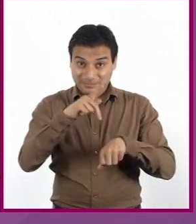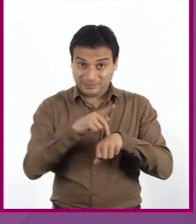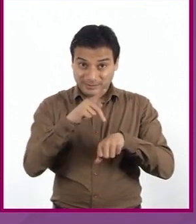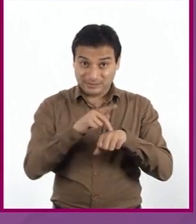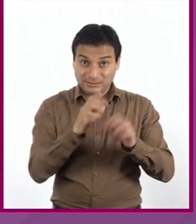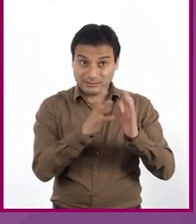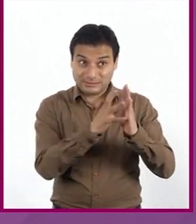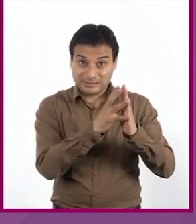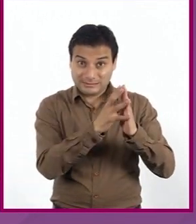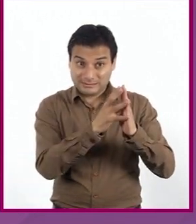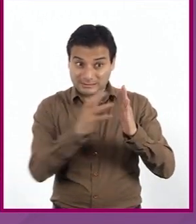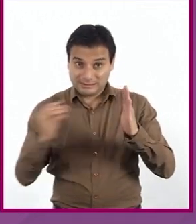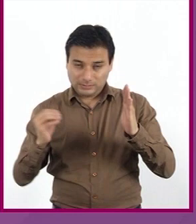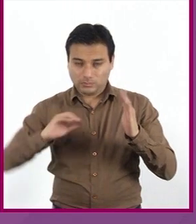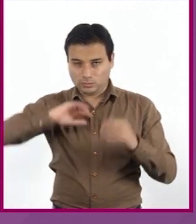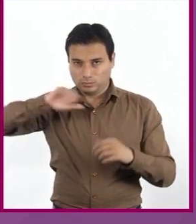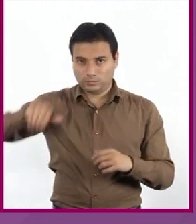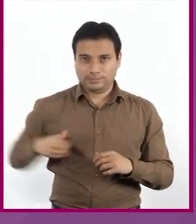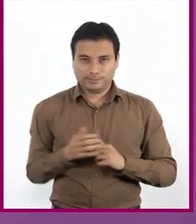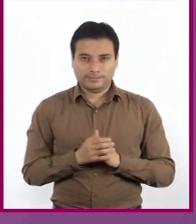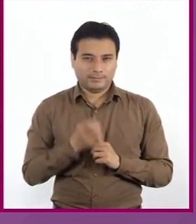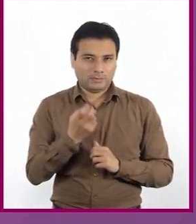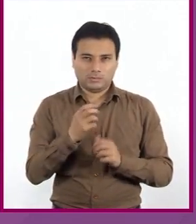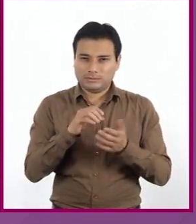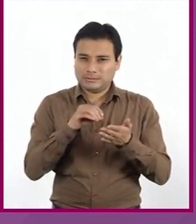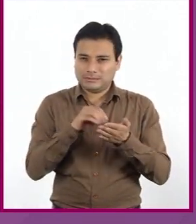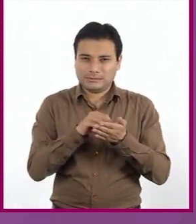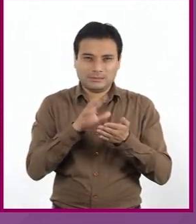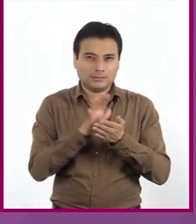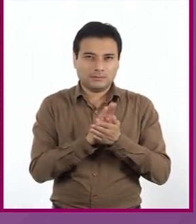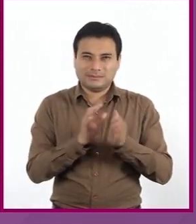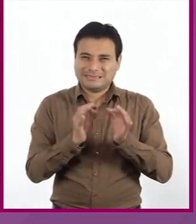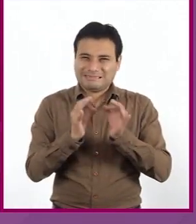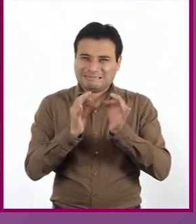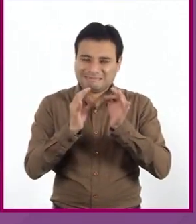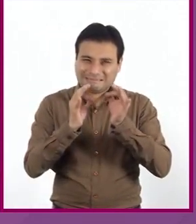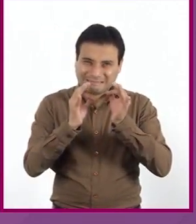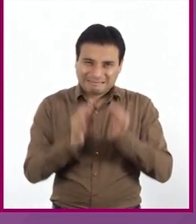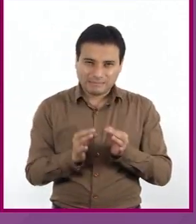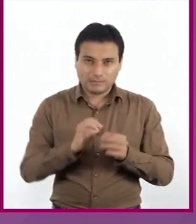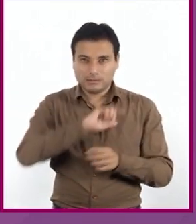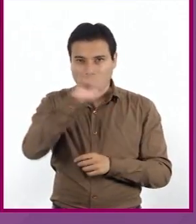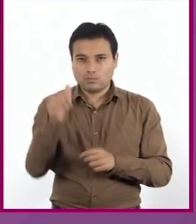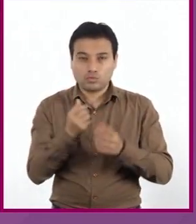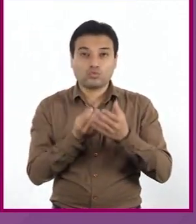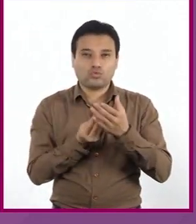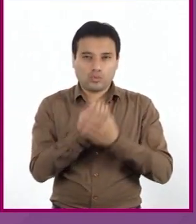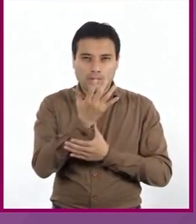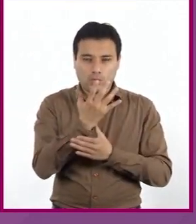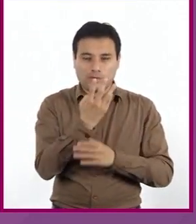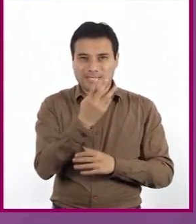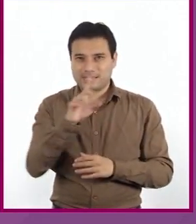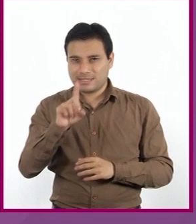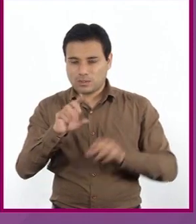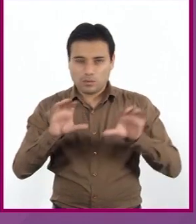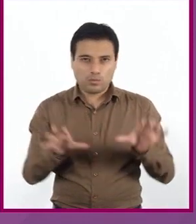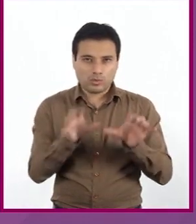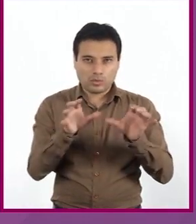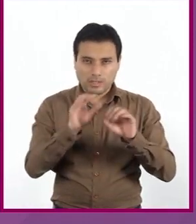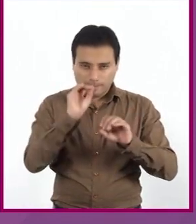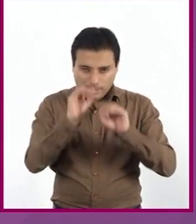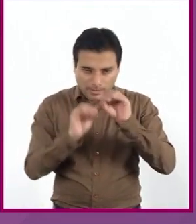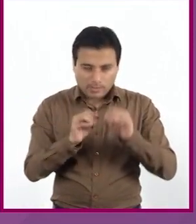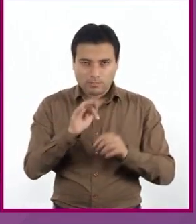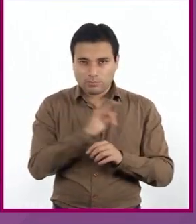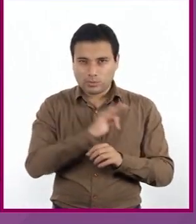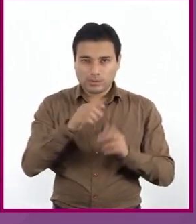ser un registro tan exacto que podemos sacar maquetas. Van a ser maquetas virtuales y estas las podemos ver en computadora y